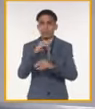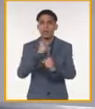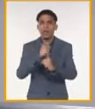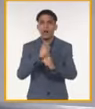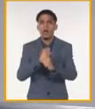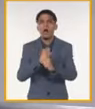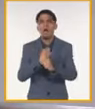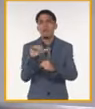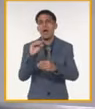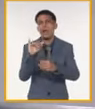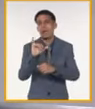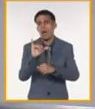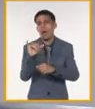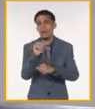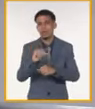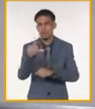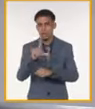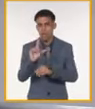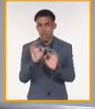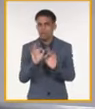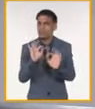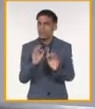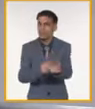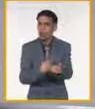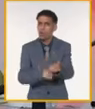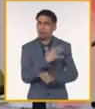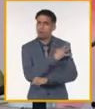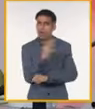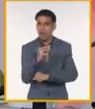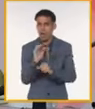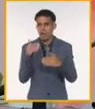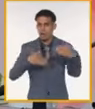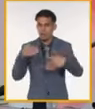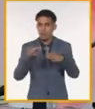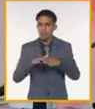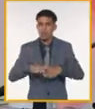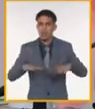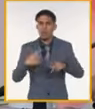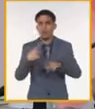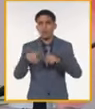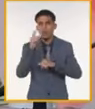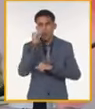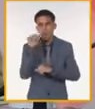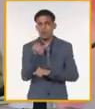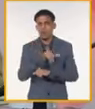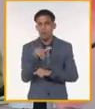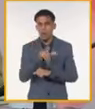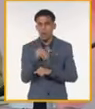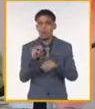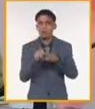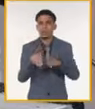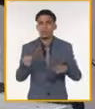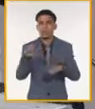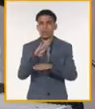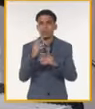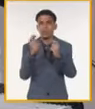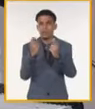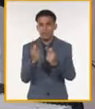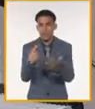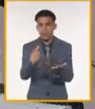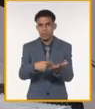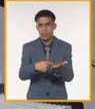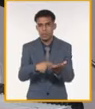social que ya es bastante habitual un poquito más habitual en la mesa igual que Vladimir reguero al ministro de finanzas y